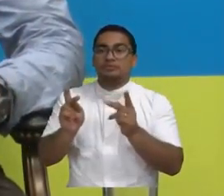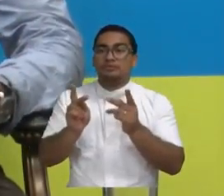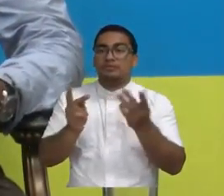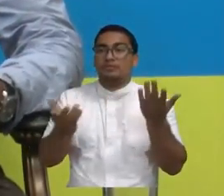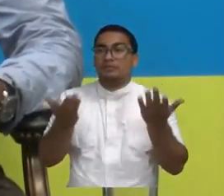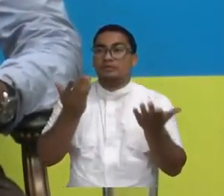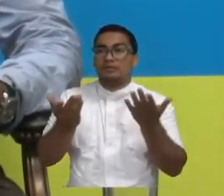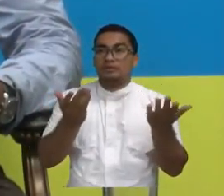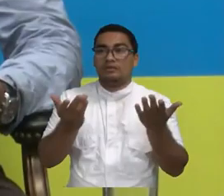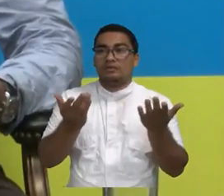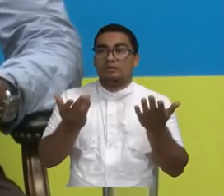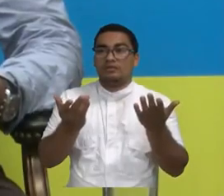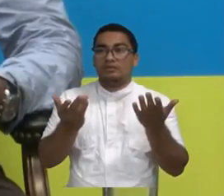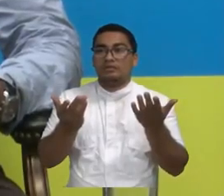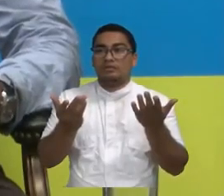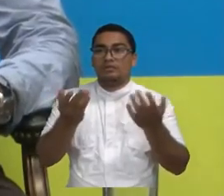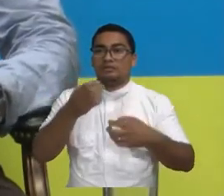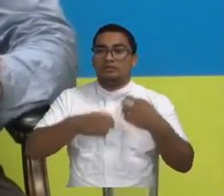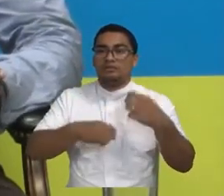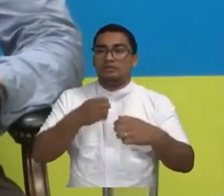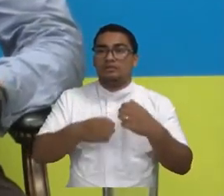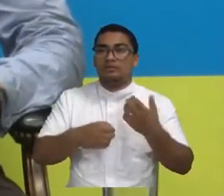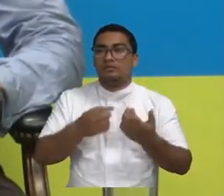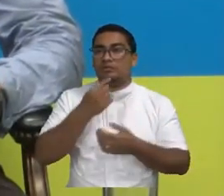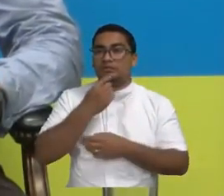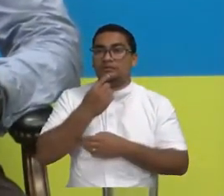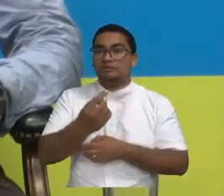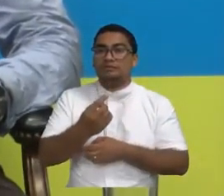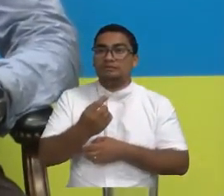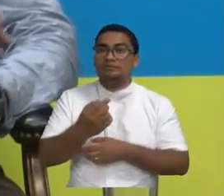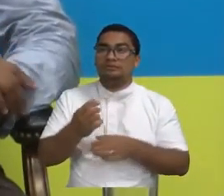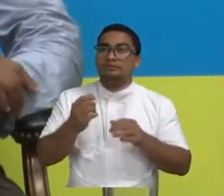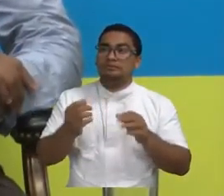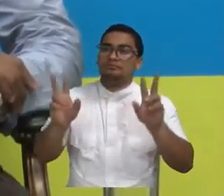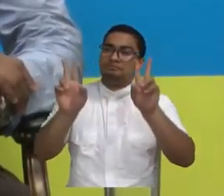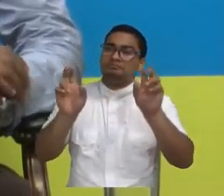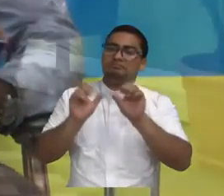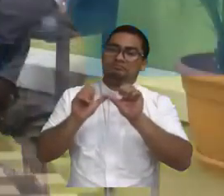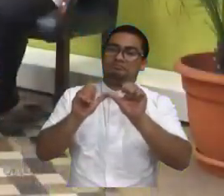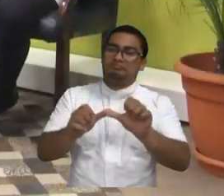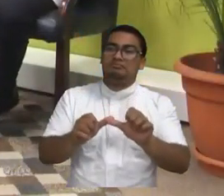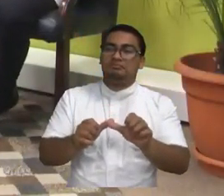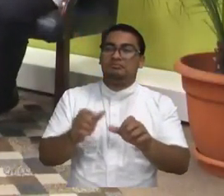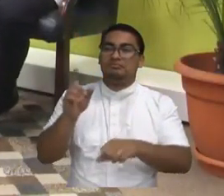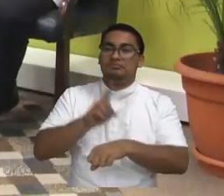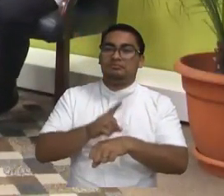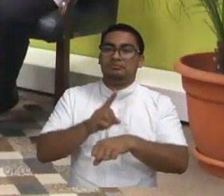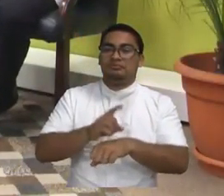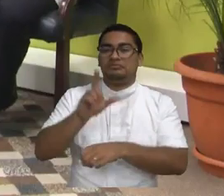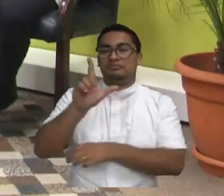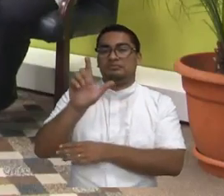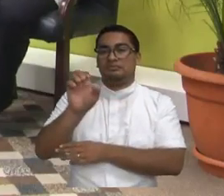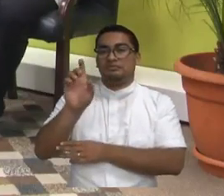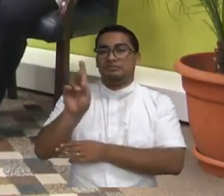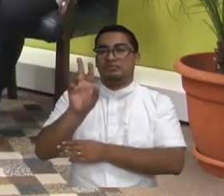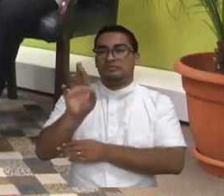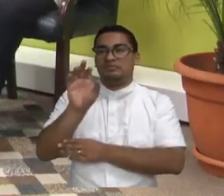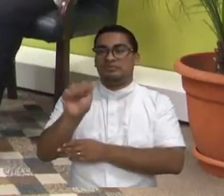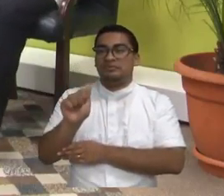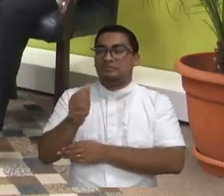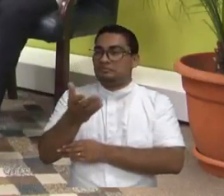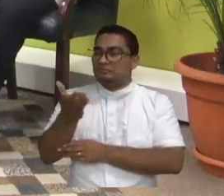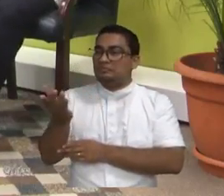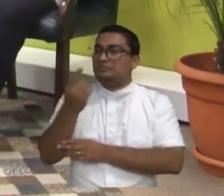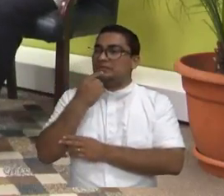tengamos algún cuadro respiratorio. Seguimos con nuestro tema, doctor, es la lepra. Así es. La lepra, usted me decía